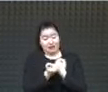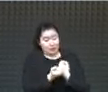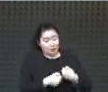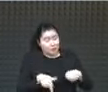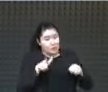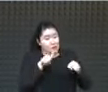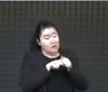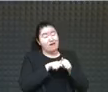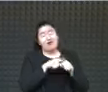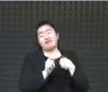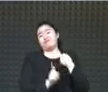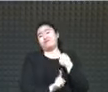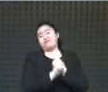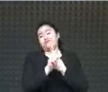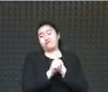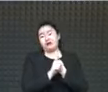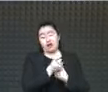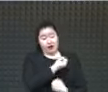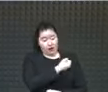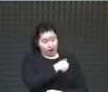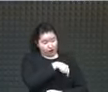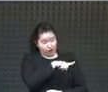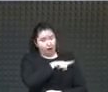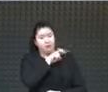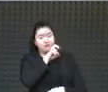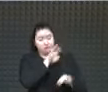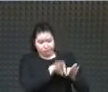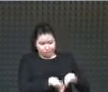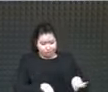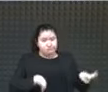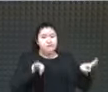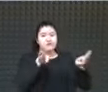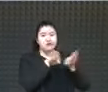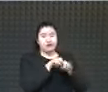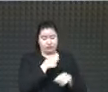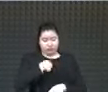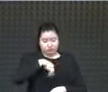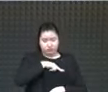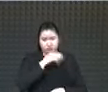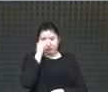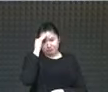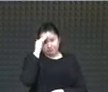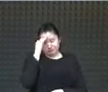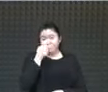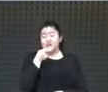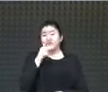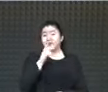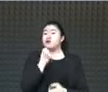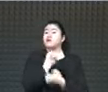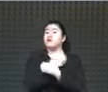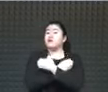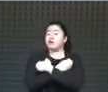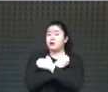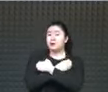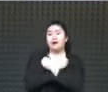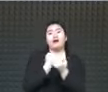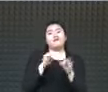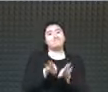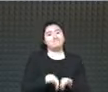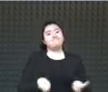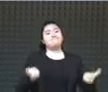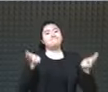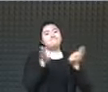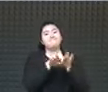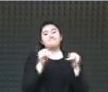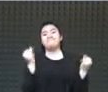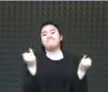salud es un elemento fundamental en nuestra sociedad. La educación es igualmente importante,